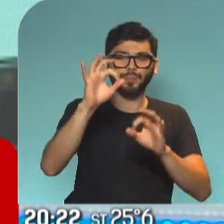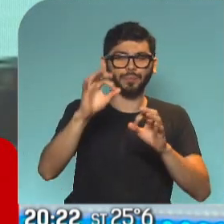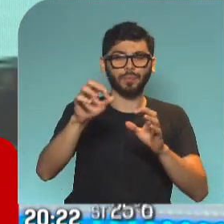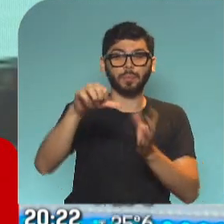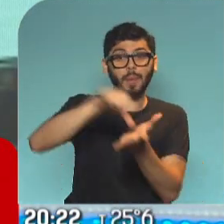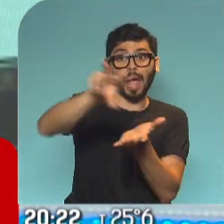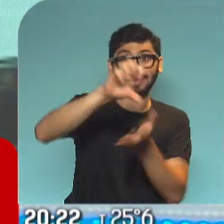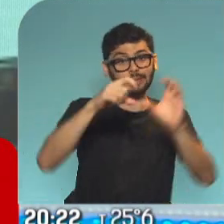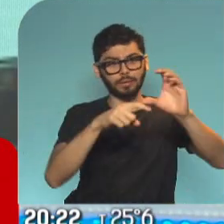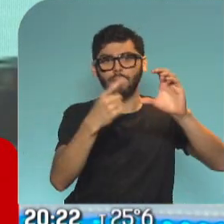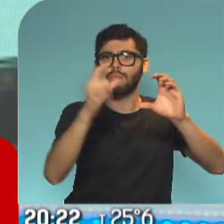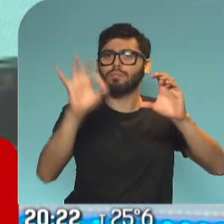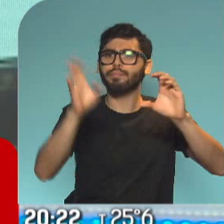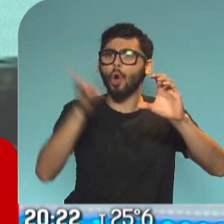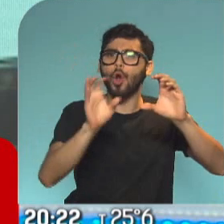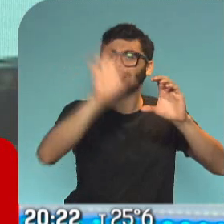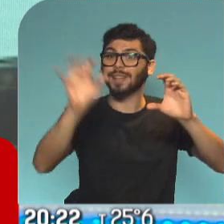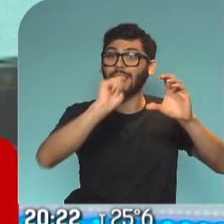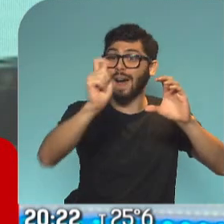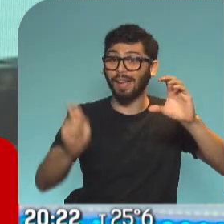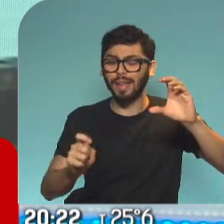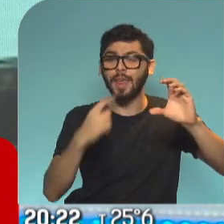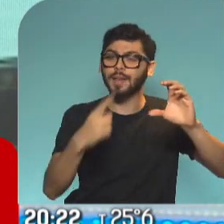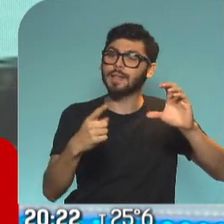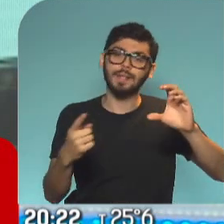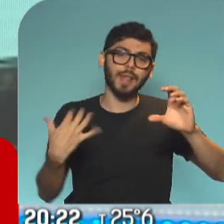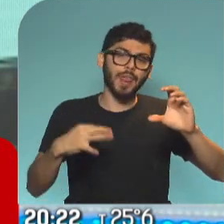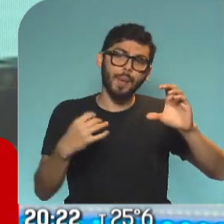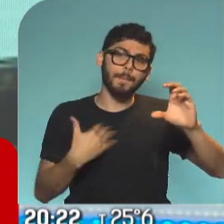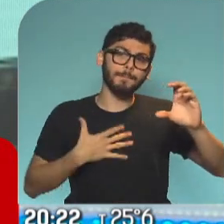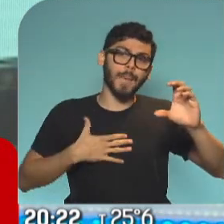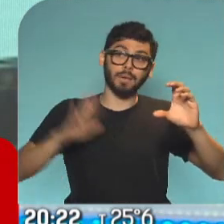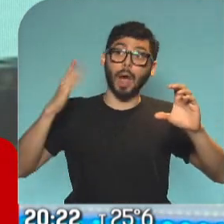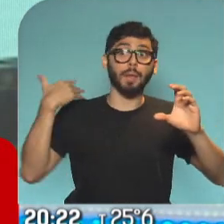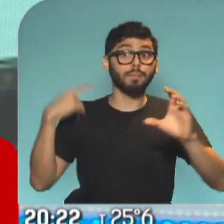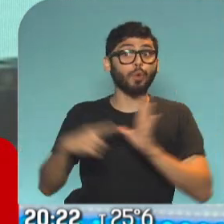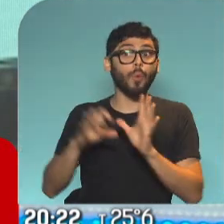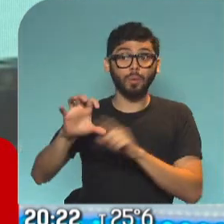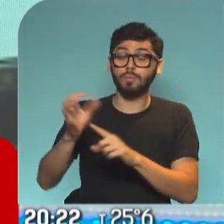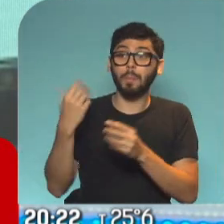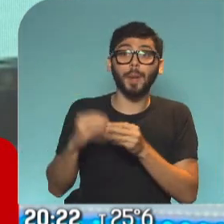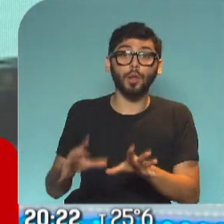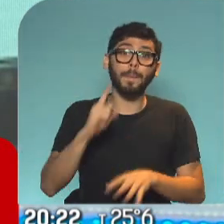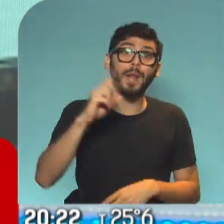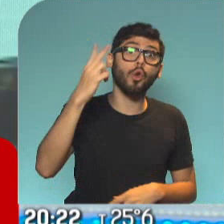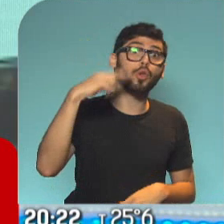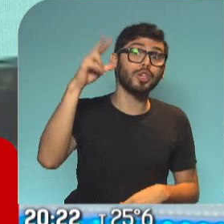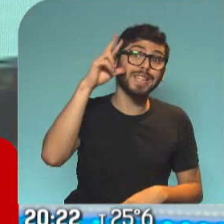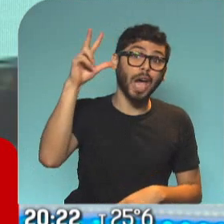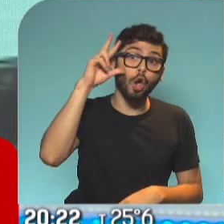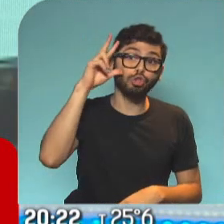la necesidad de discutir la coparticipación y los puntos que oportunamente perdió la provincia de Buenos Aires en el año